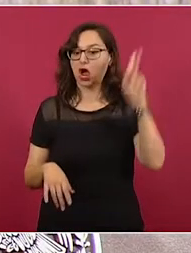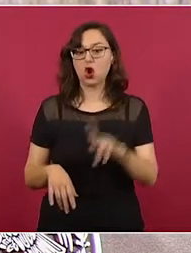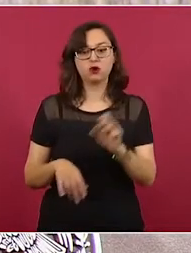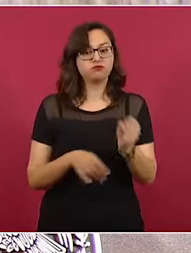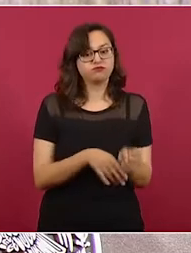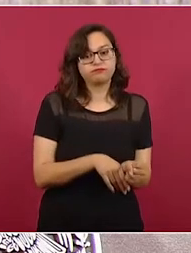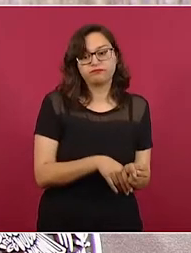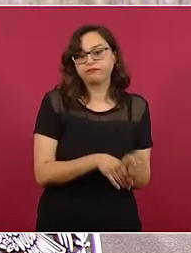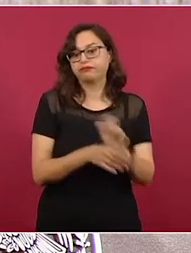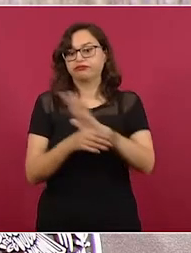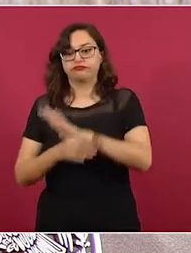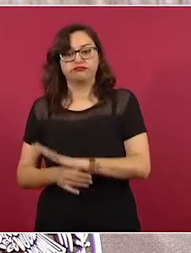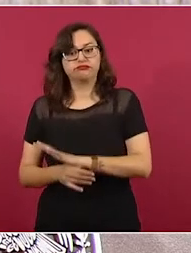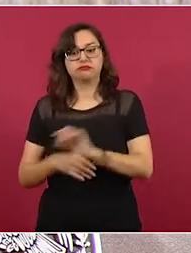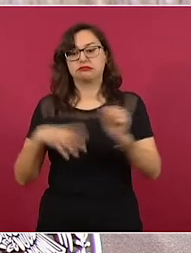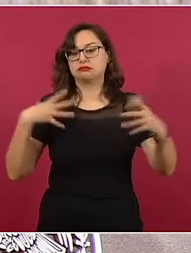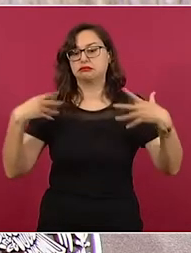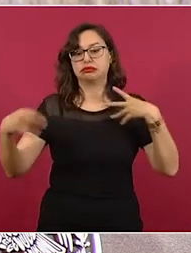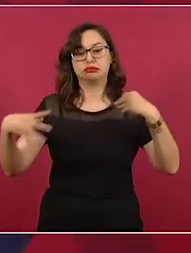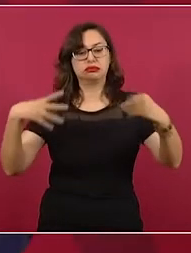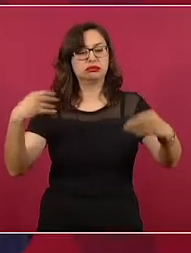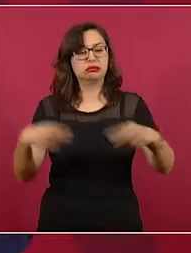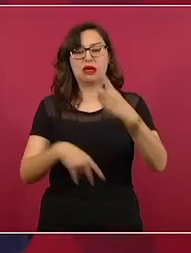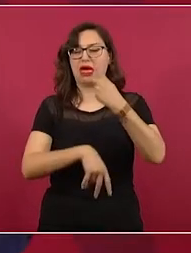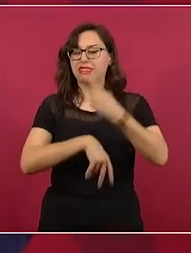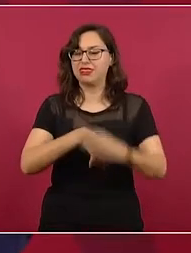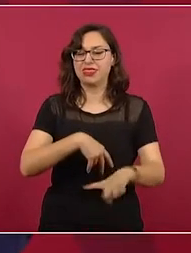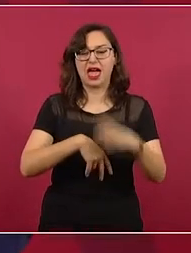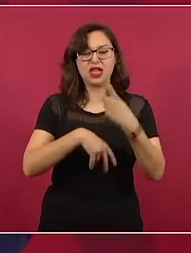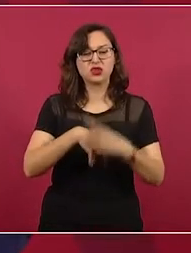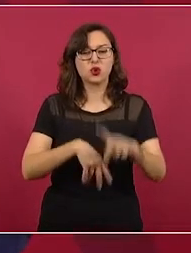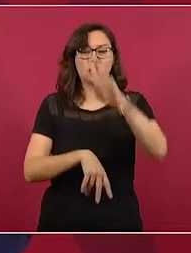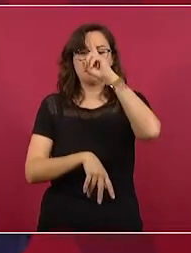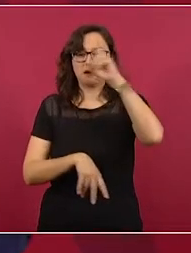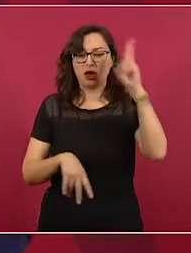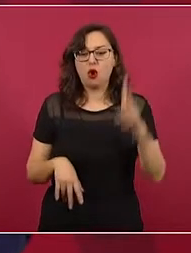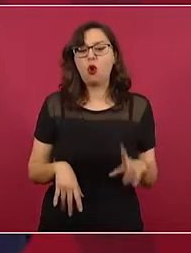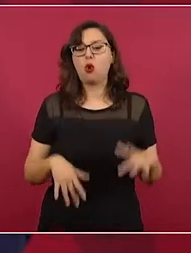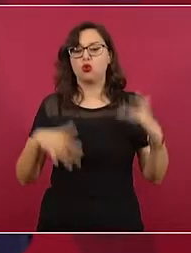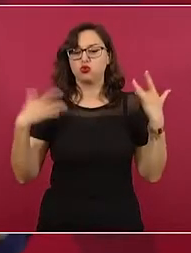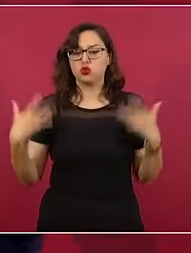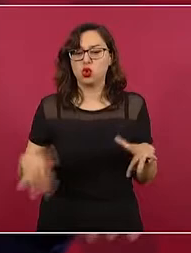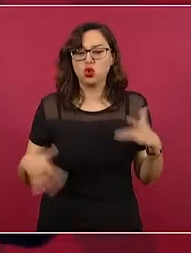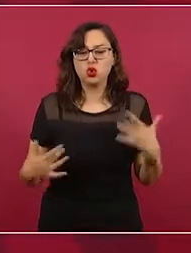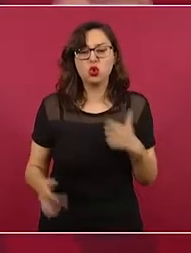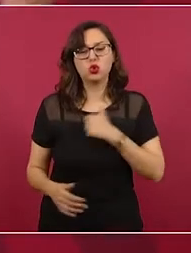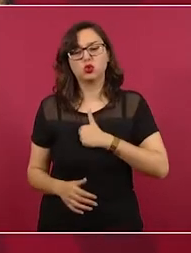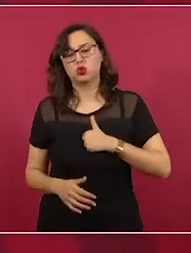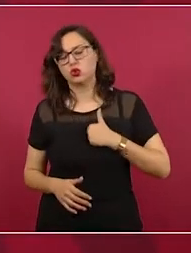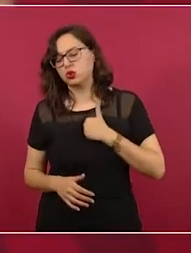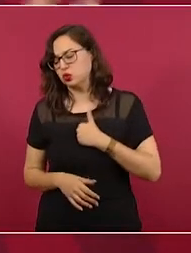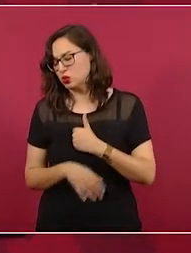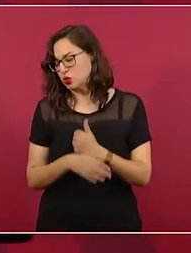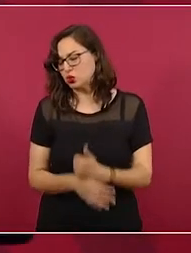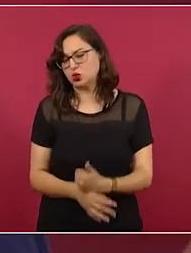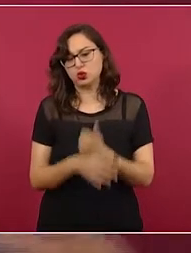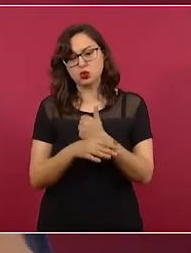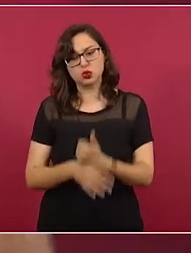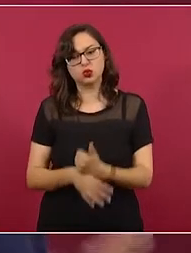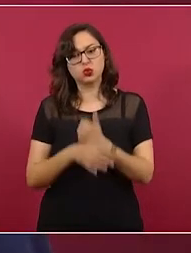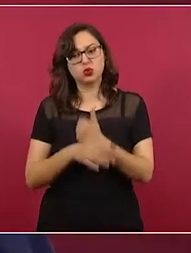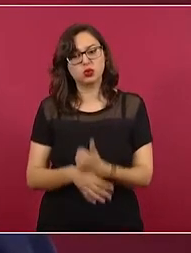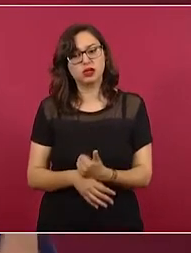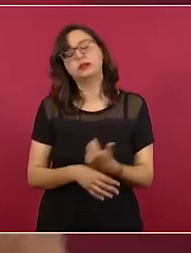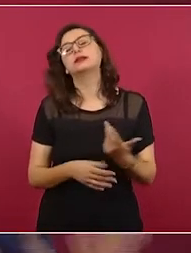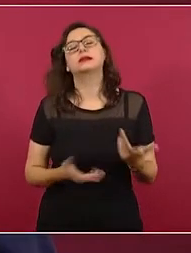produjo mucho daño y mucha tristeza, dolor. Afortunadamente ya estamos saliendo.